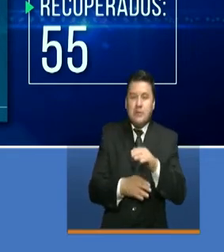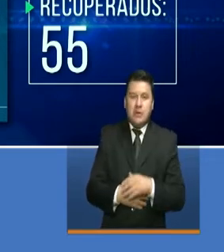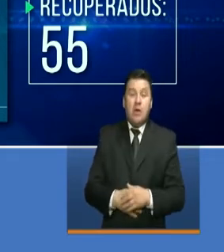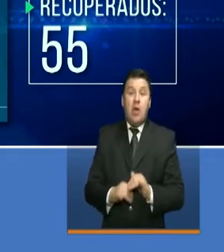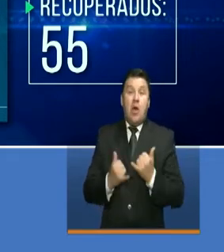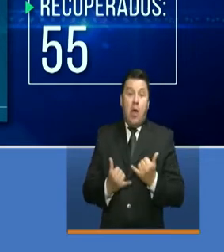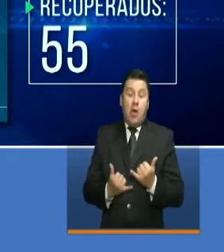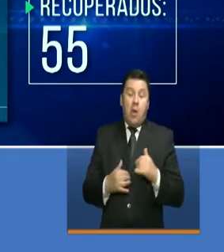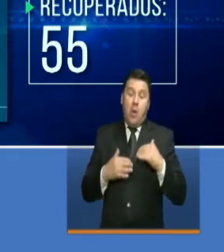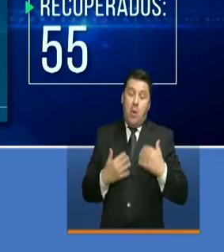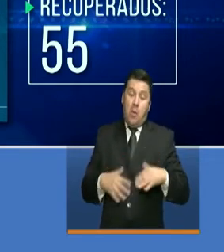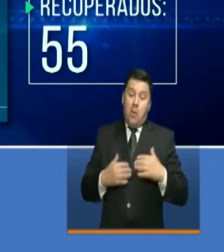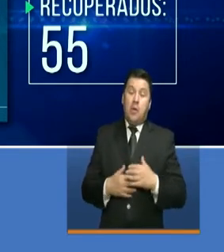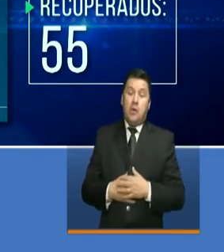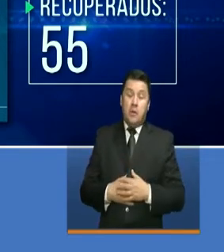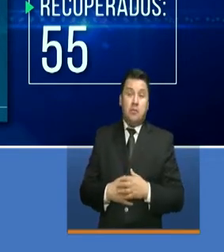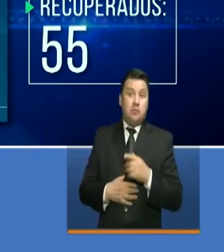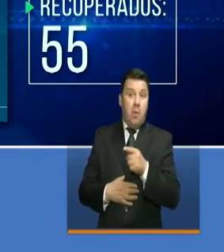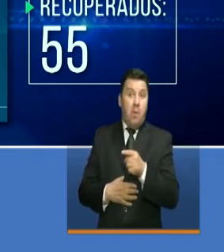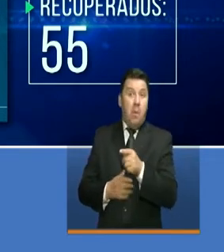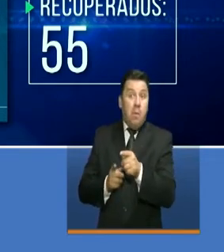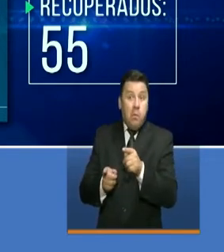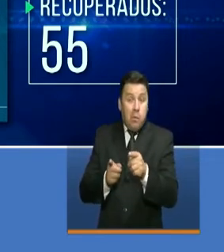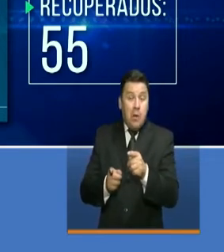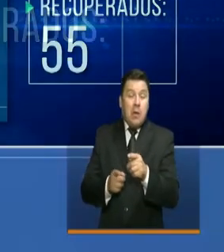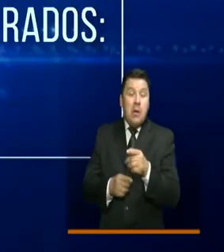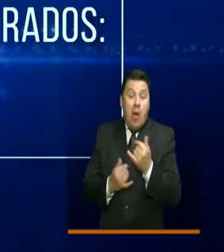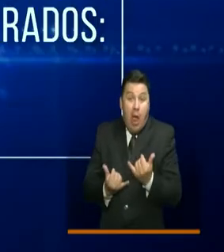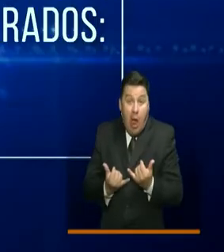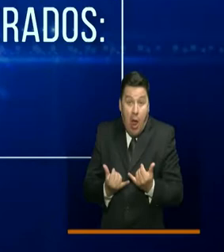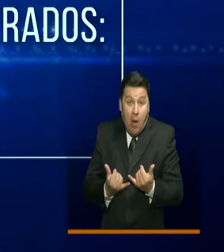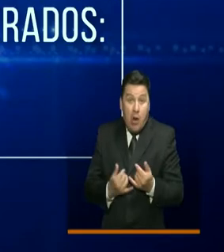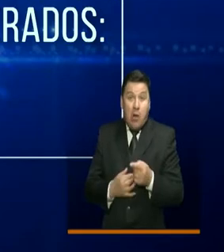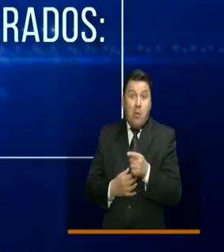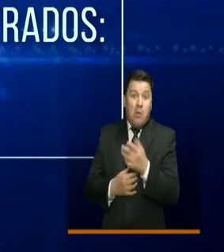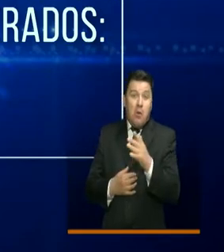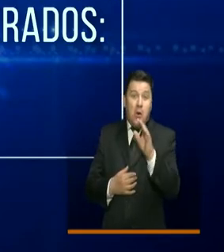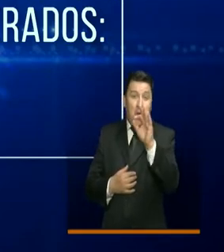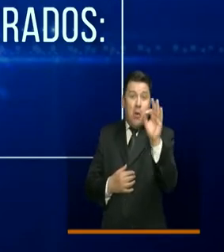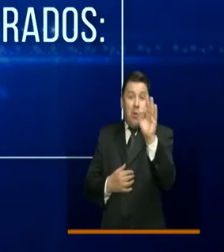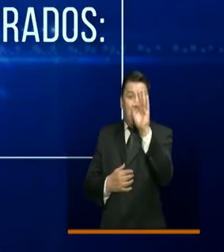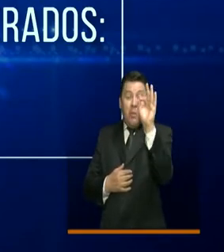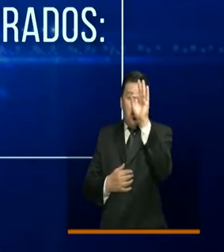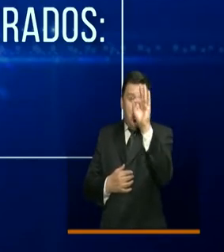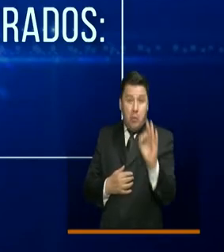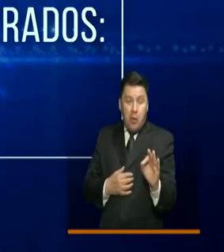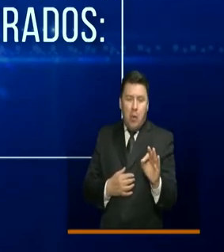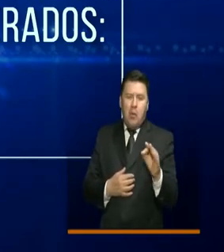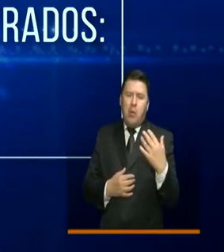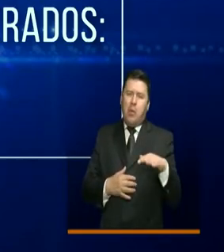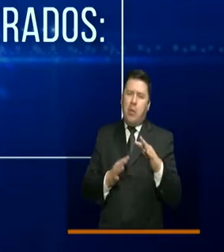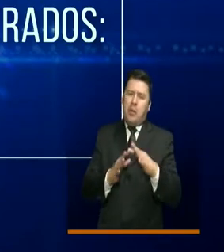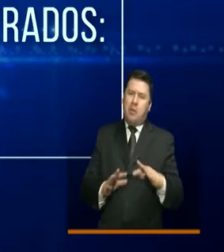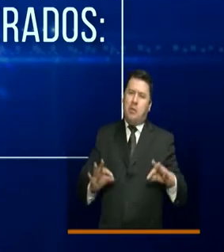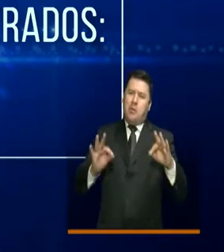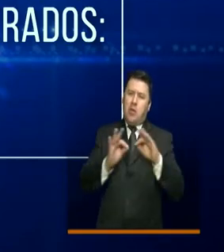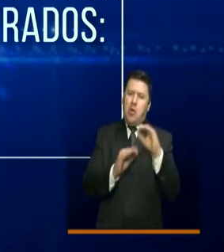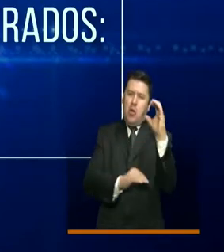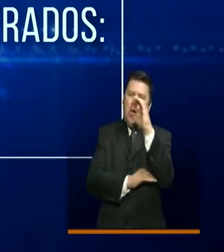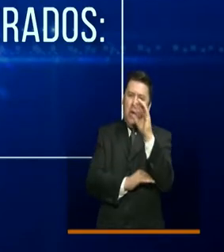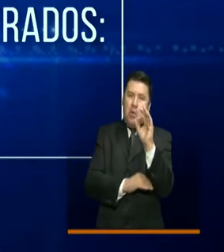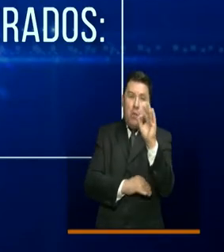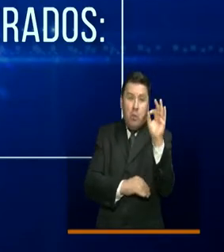queremos también destacar que tenemos en este momento un porcentaje muy importante de